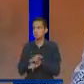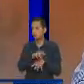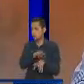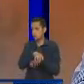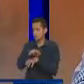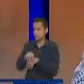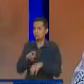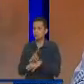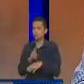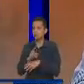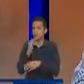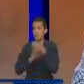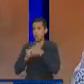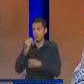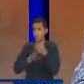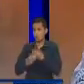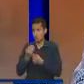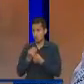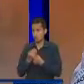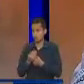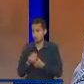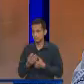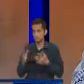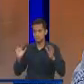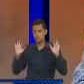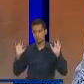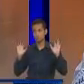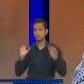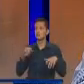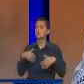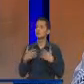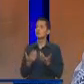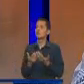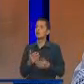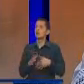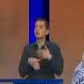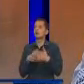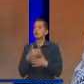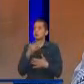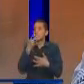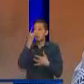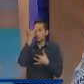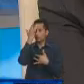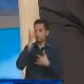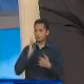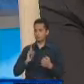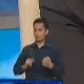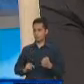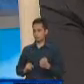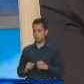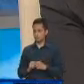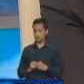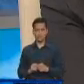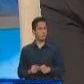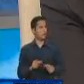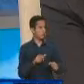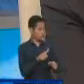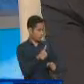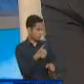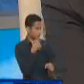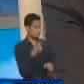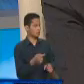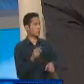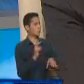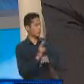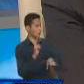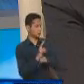para la alimentación teóricamente producen problemas de salud. Pero hay quienes vienen sosteniendo que en cambio el tema del